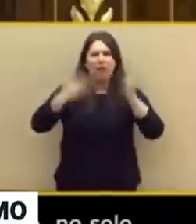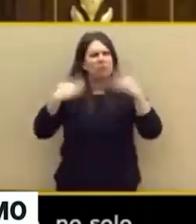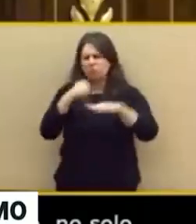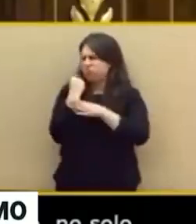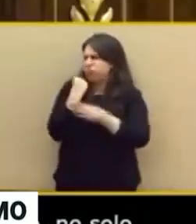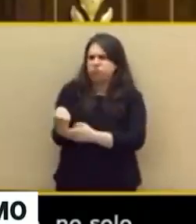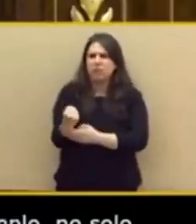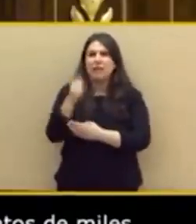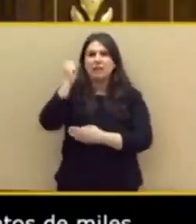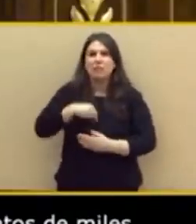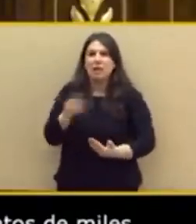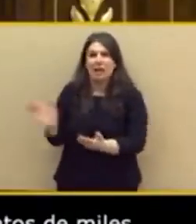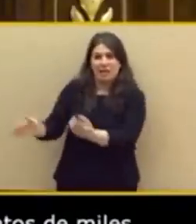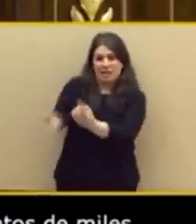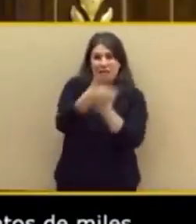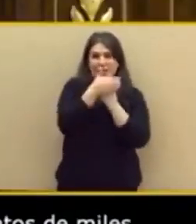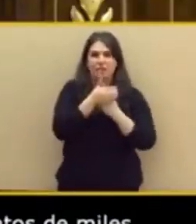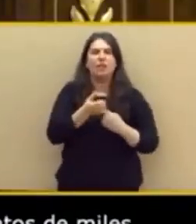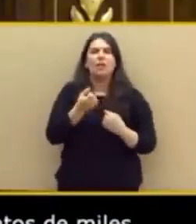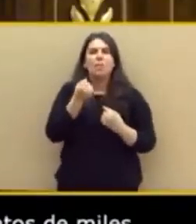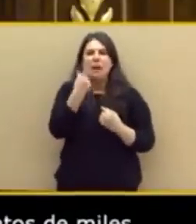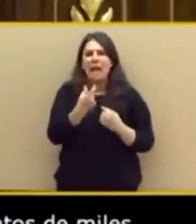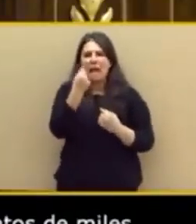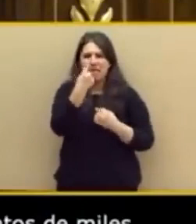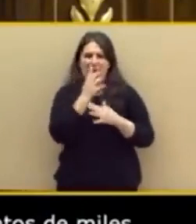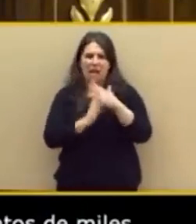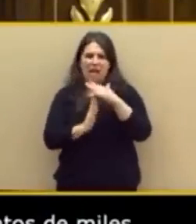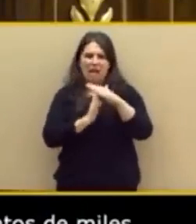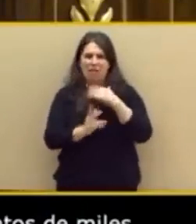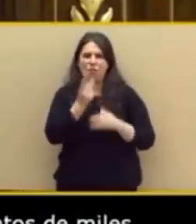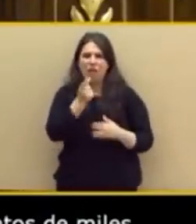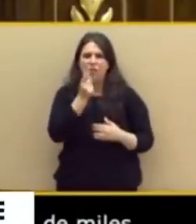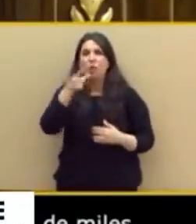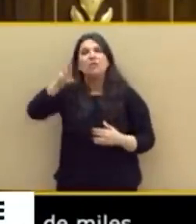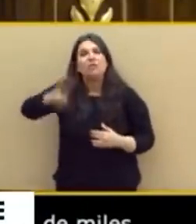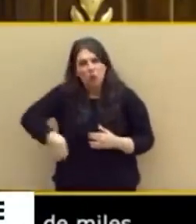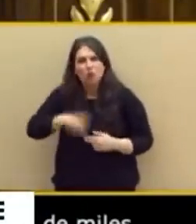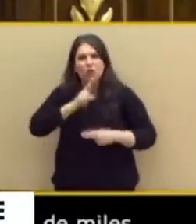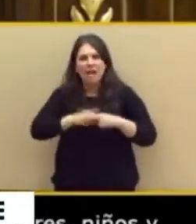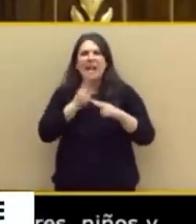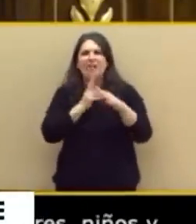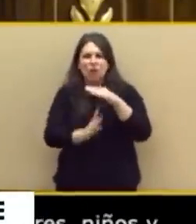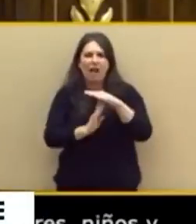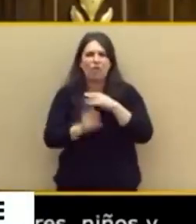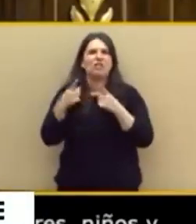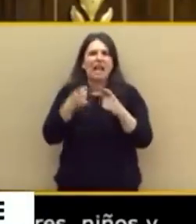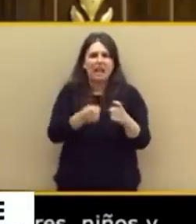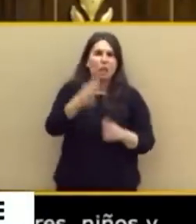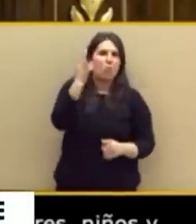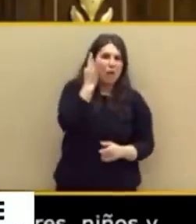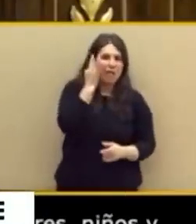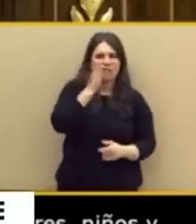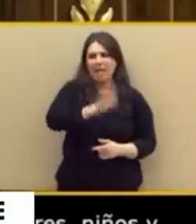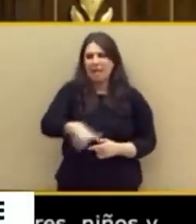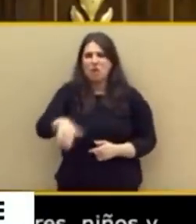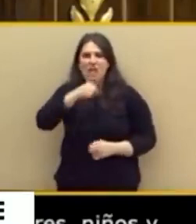estos si son refugiados de guerra esos mujeres niños y ancianos si deben ser acogidos en europa